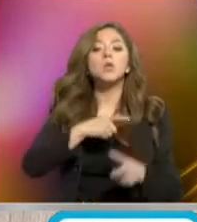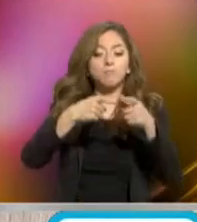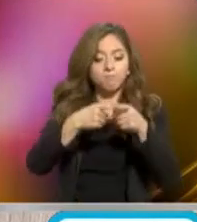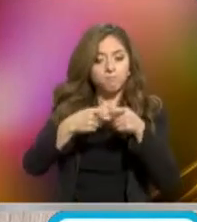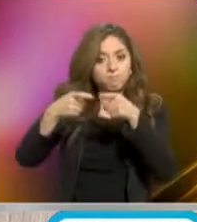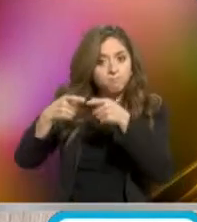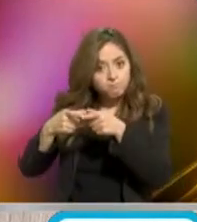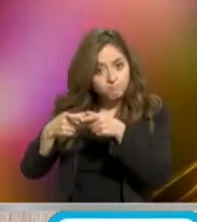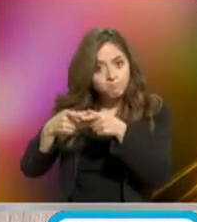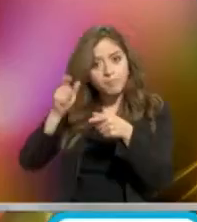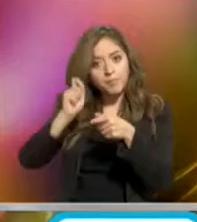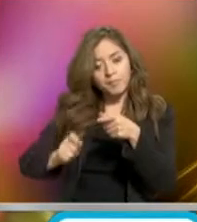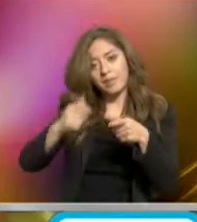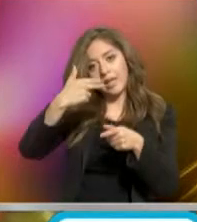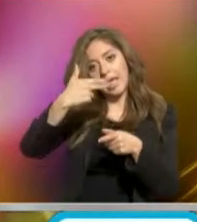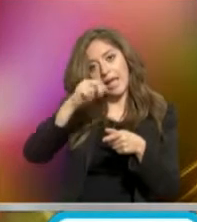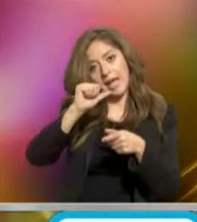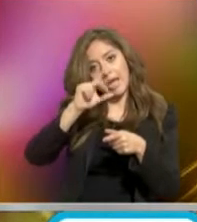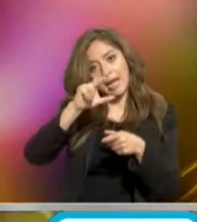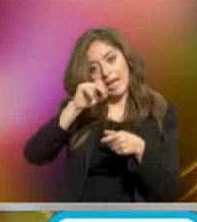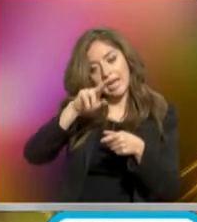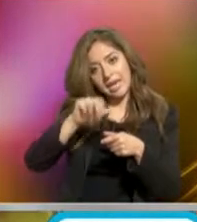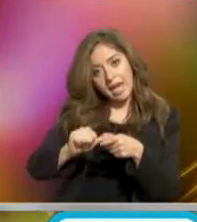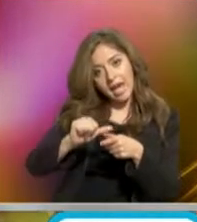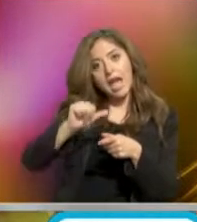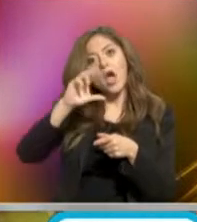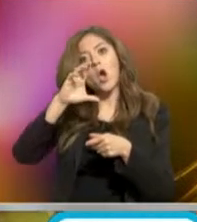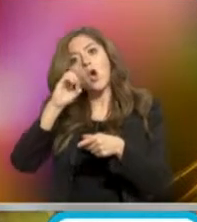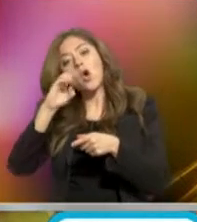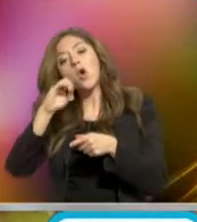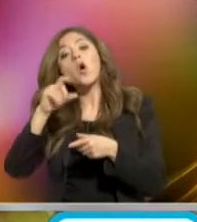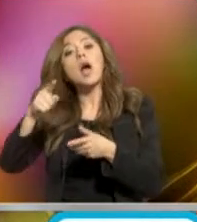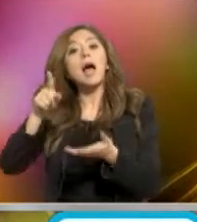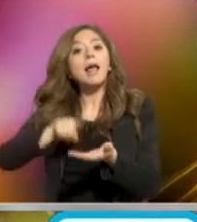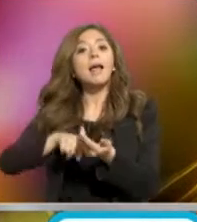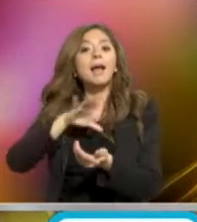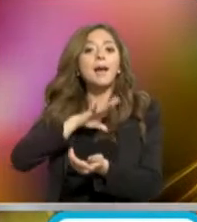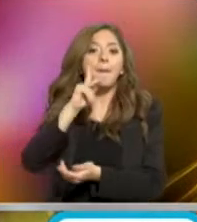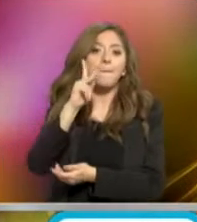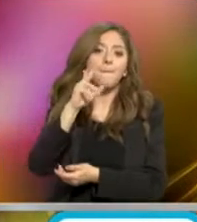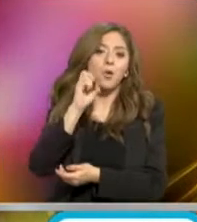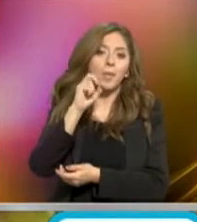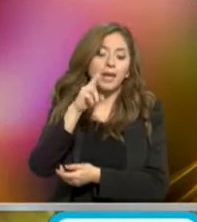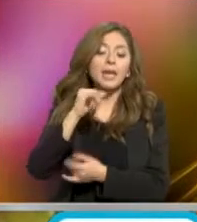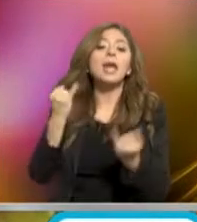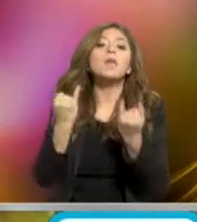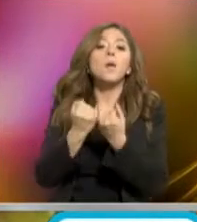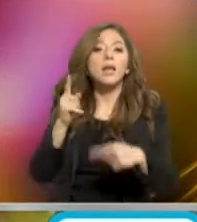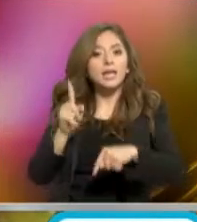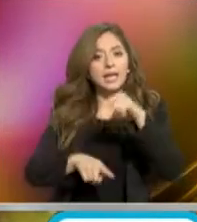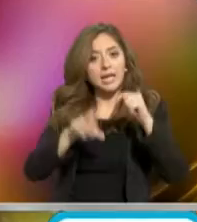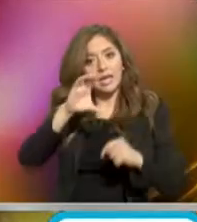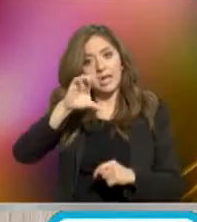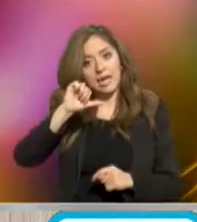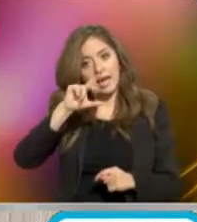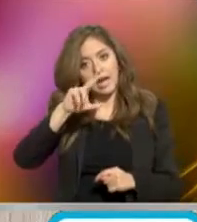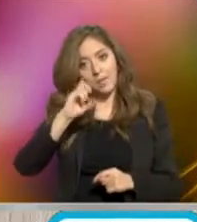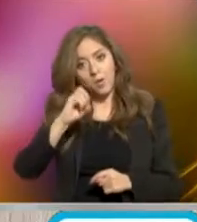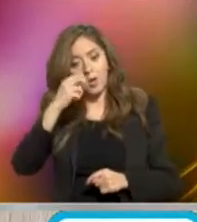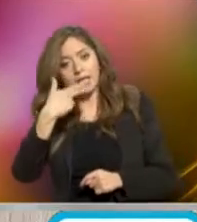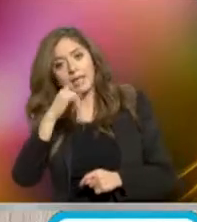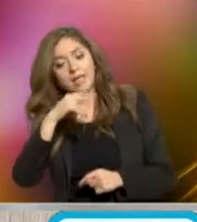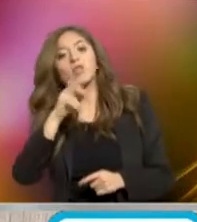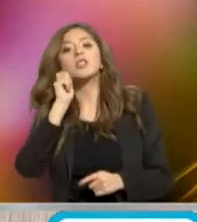hechos con una harina de coco que es alta en proteína. Entonces estamos sustituyendo carbohidratos. También estoy quitando la miel o el